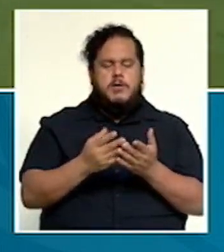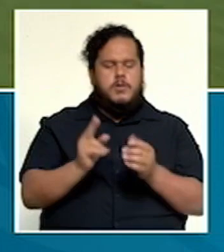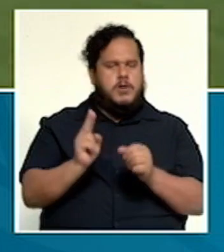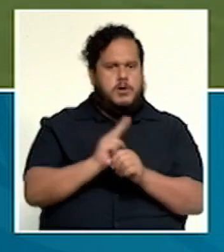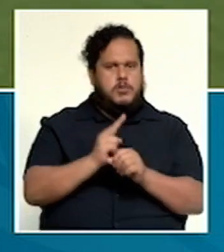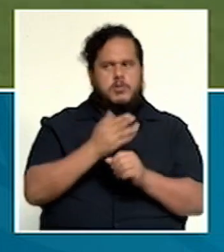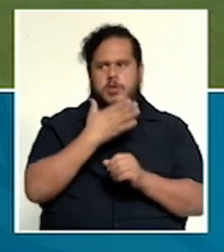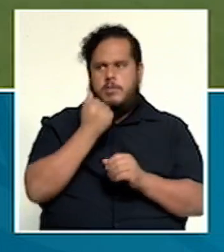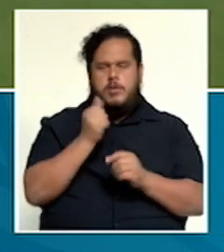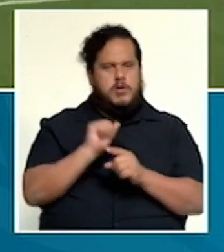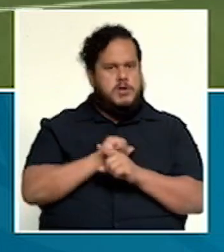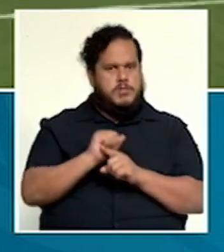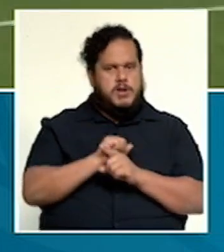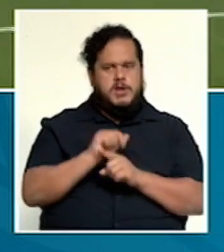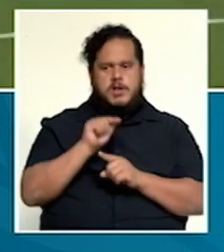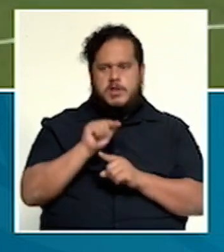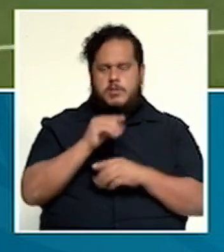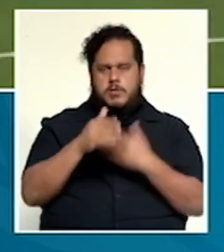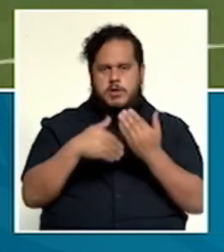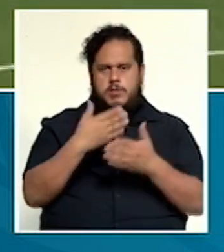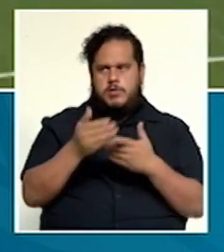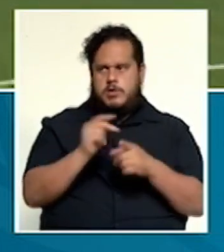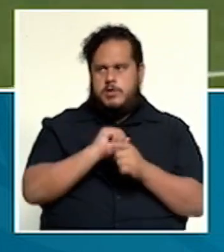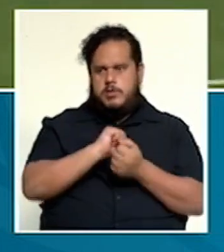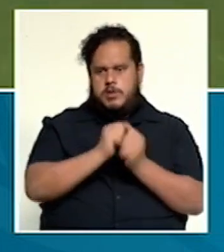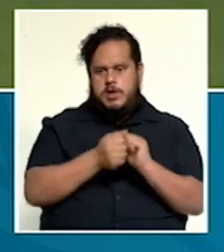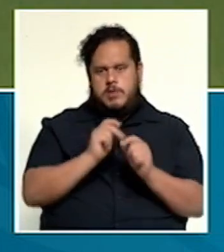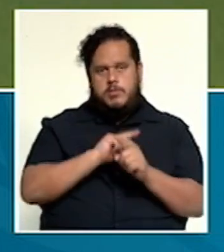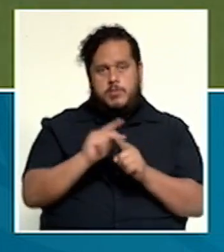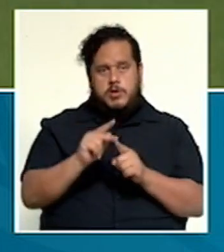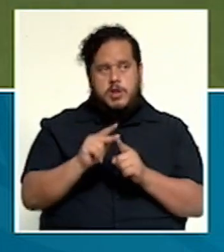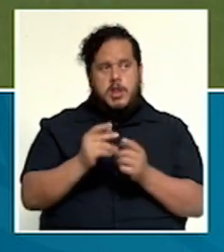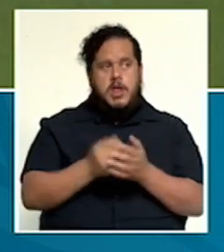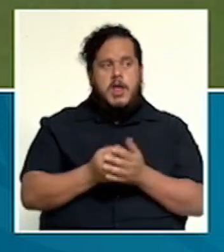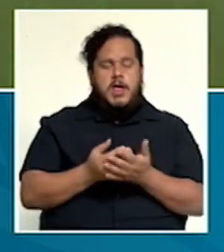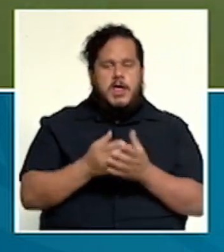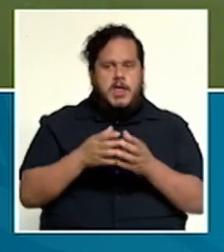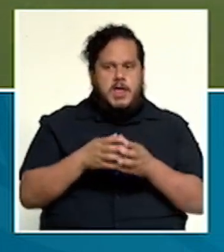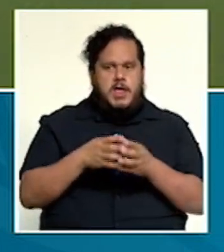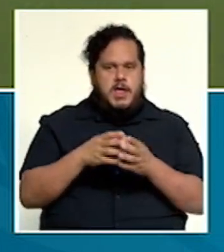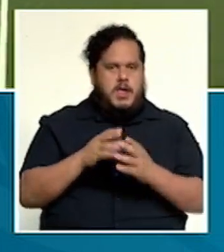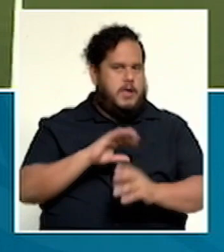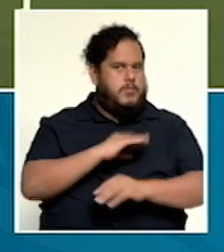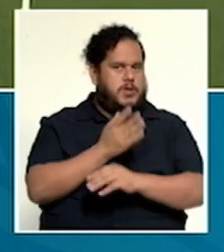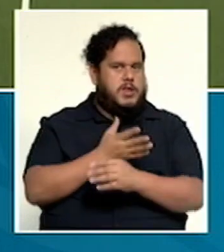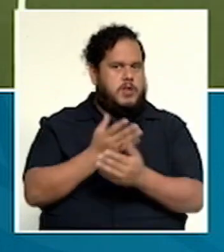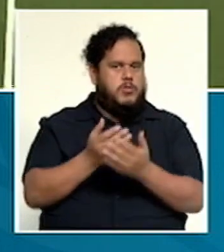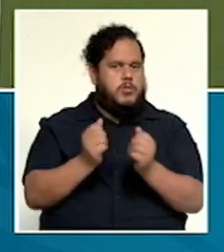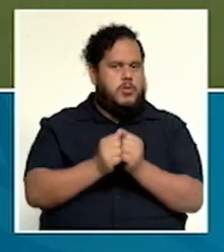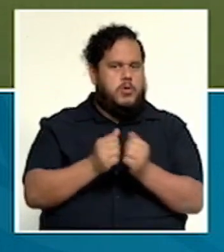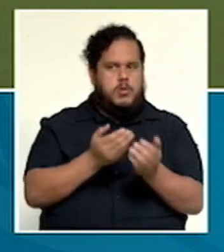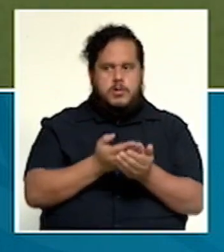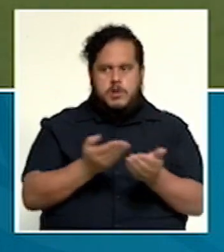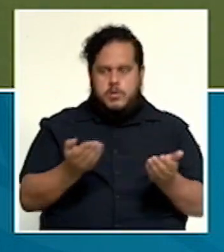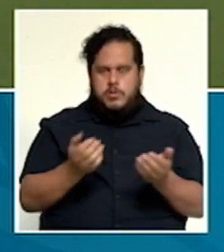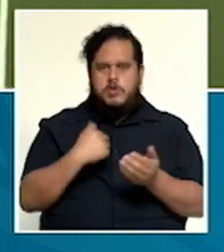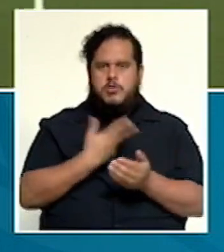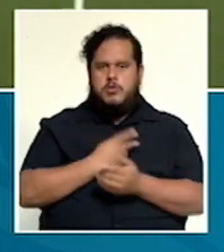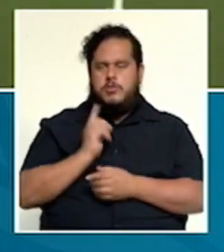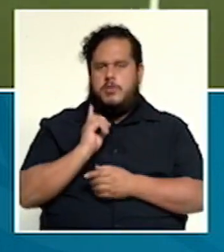mejores prácticas y con ese proceso de profesionalización, robusteciendo la inversión con recursos frescos, podemos estar